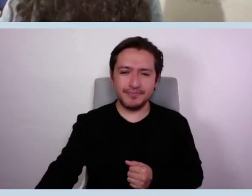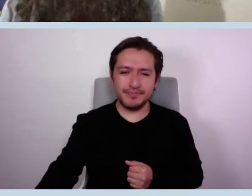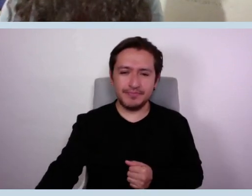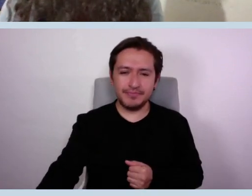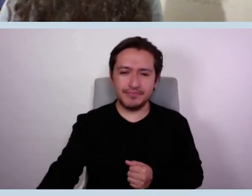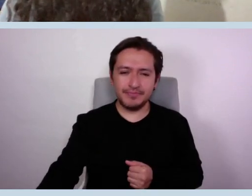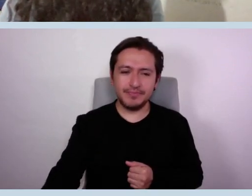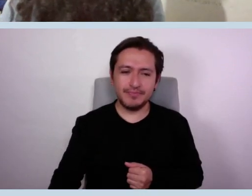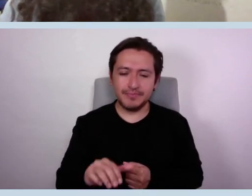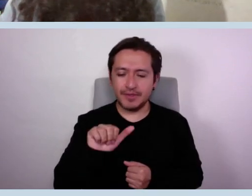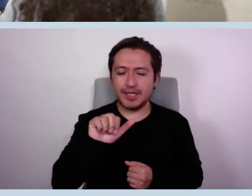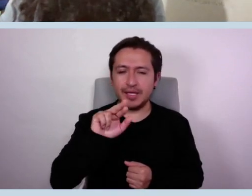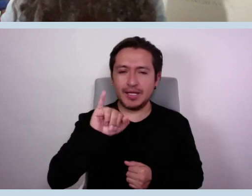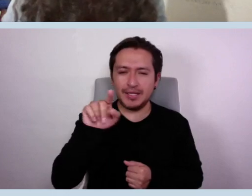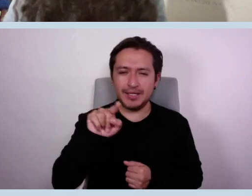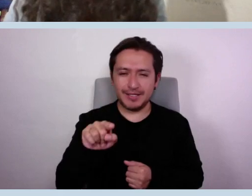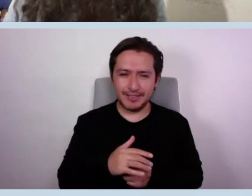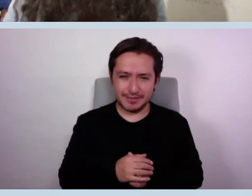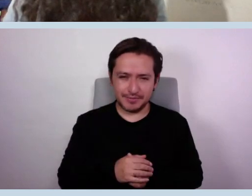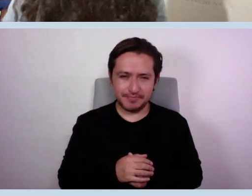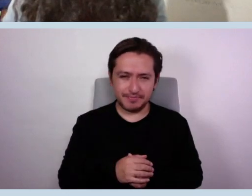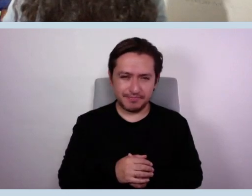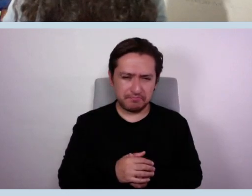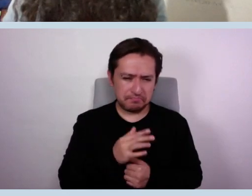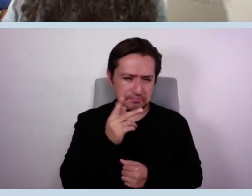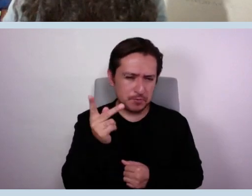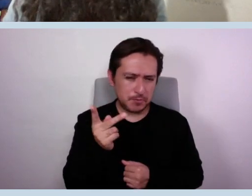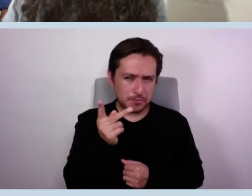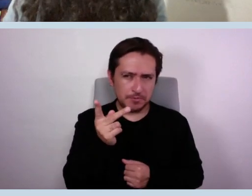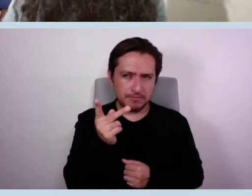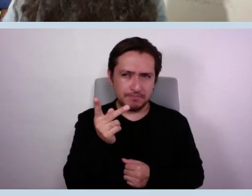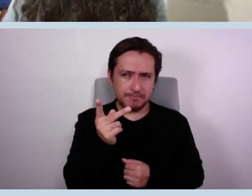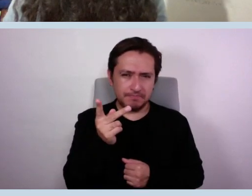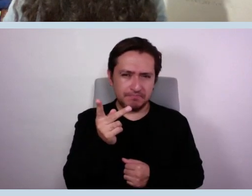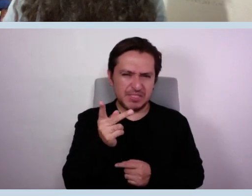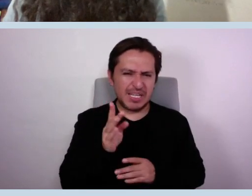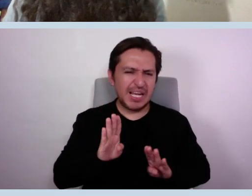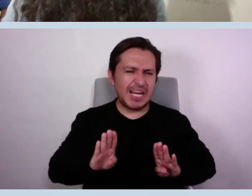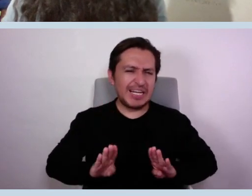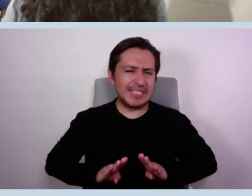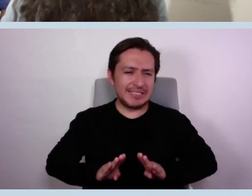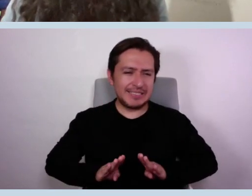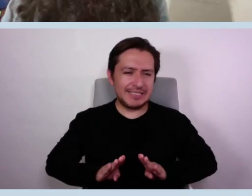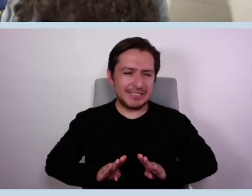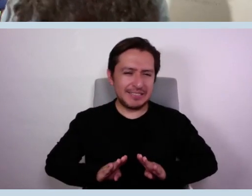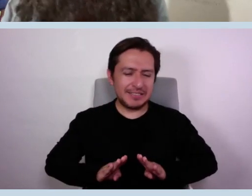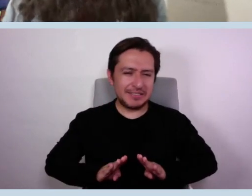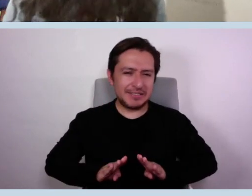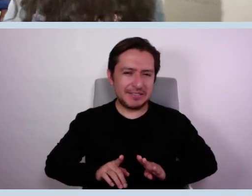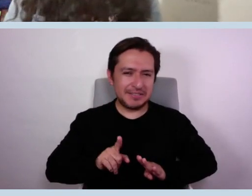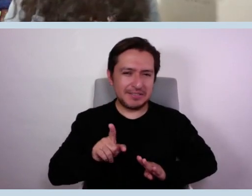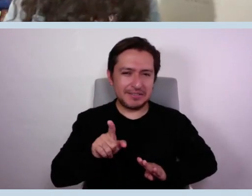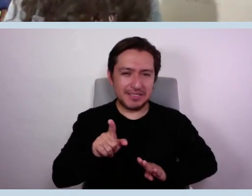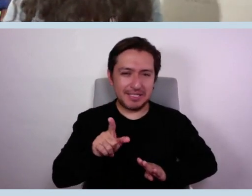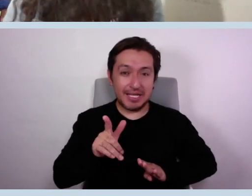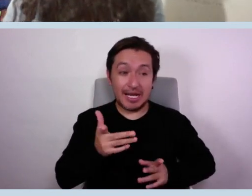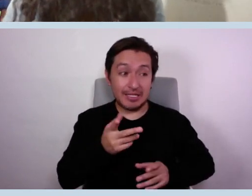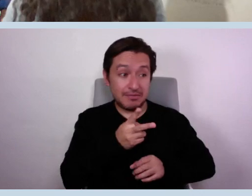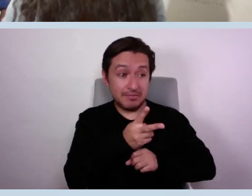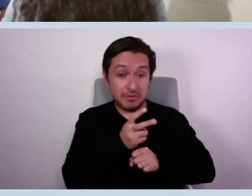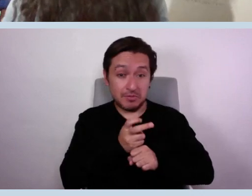Aris qué caracteriza a las los les invitades de apuntes la